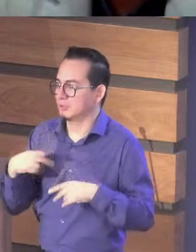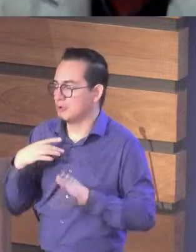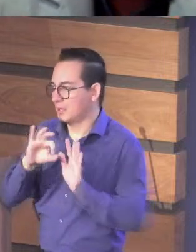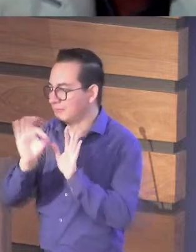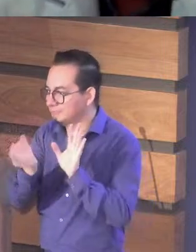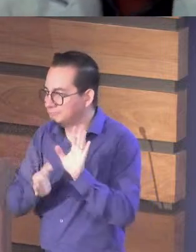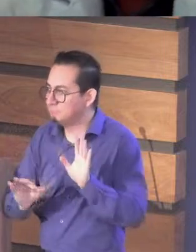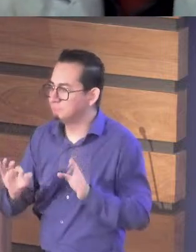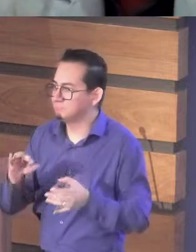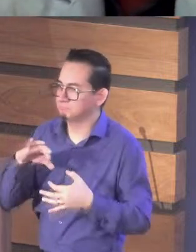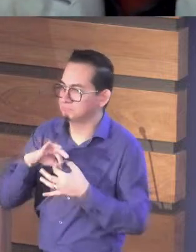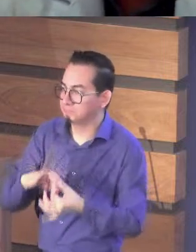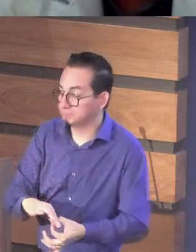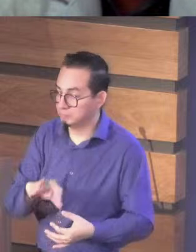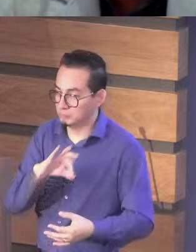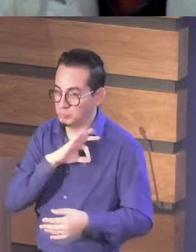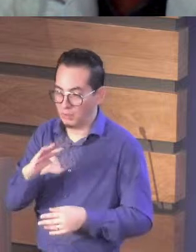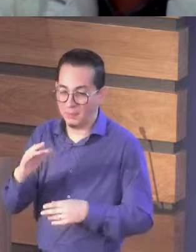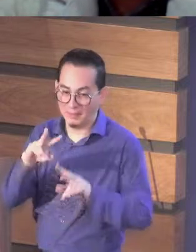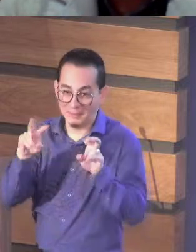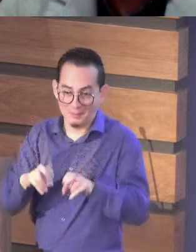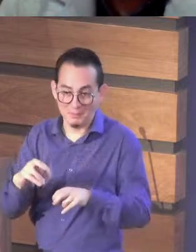Siguiente.